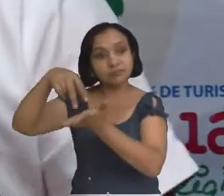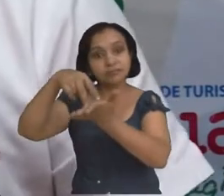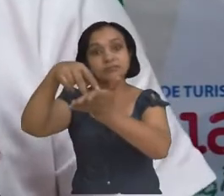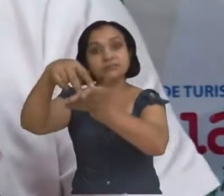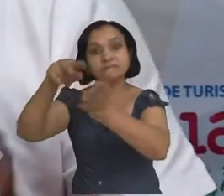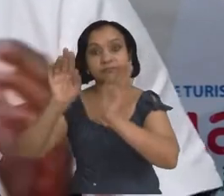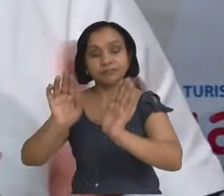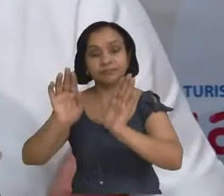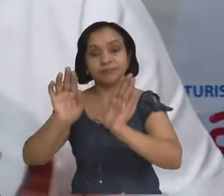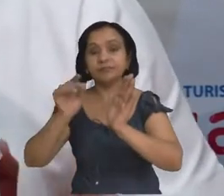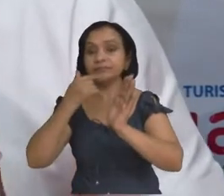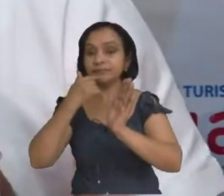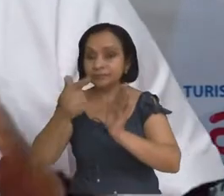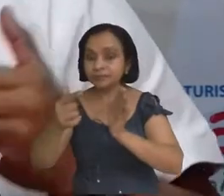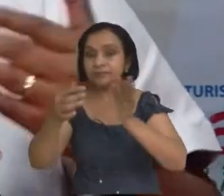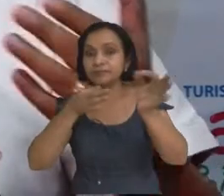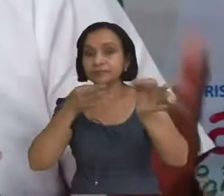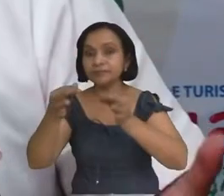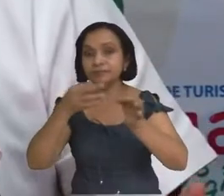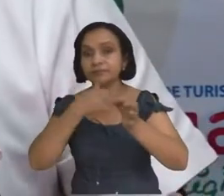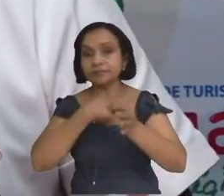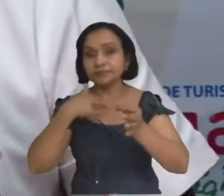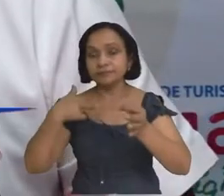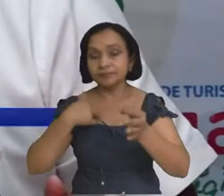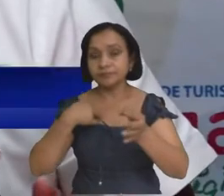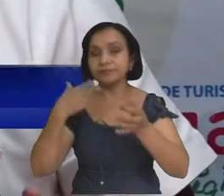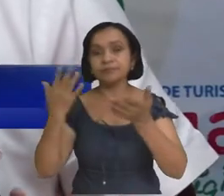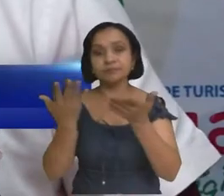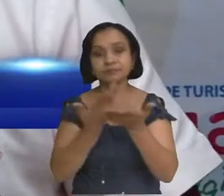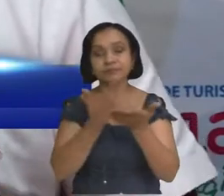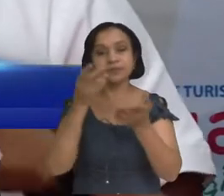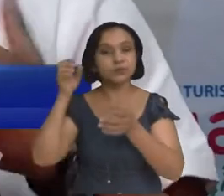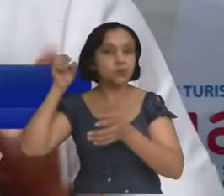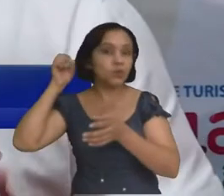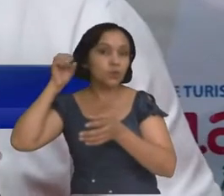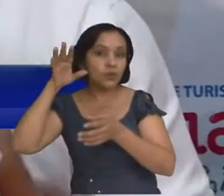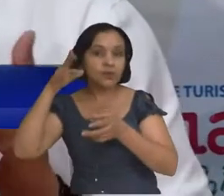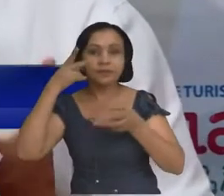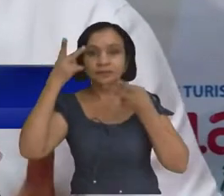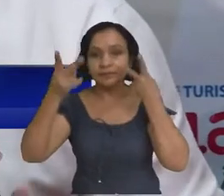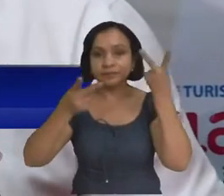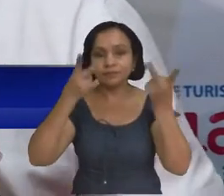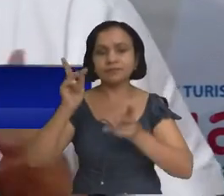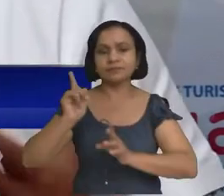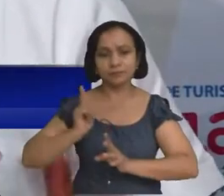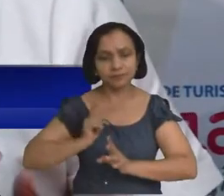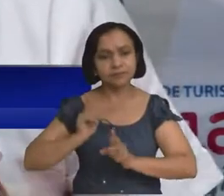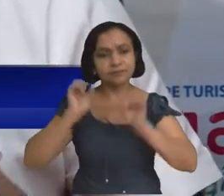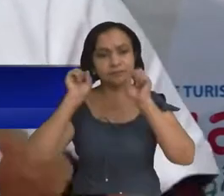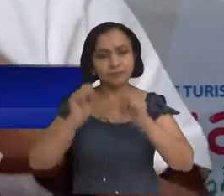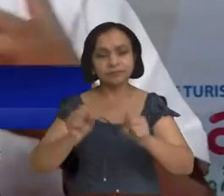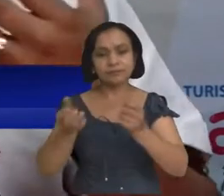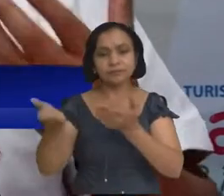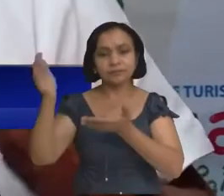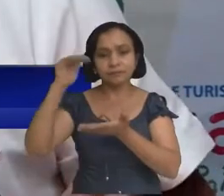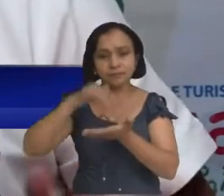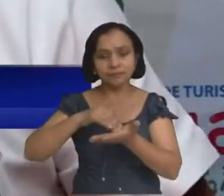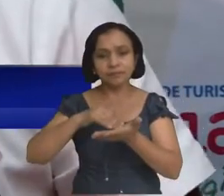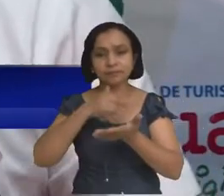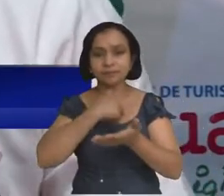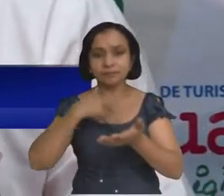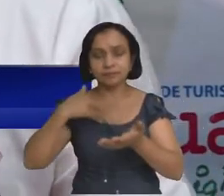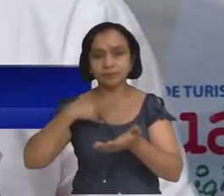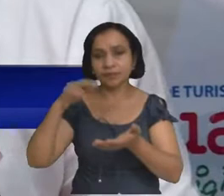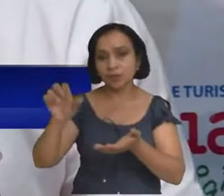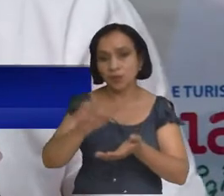que las familias, pues, que tal vez no van a pasear al centro turístico, tienen la oportunidad de recrearse, ya que también vamos a tener